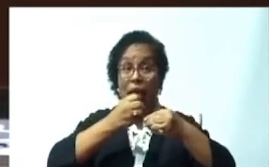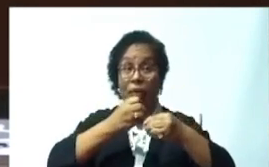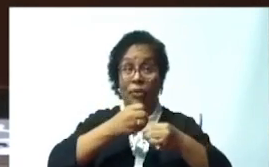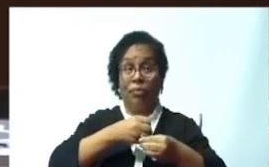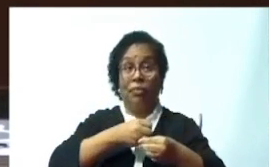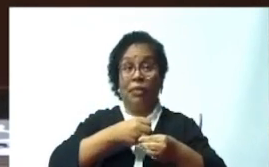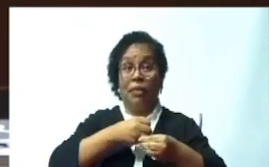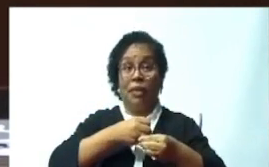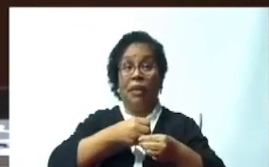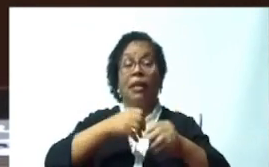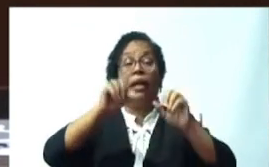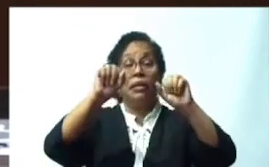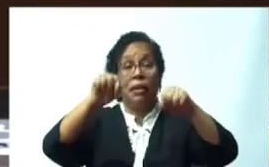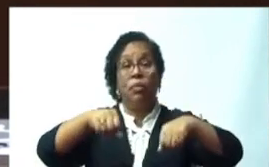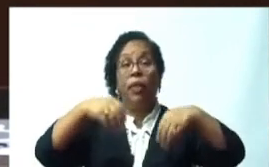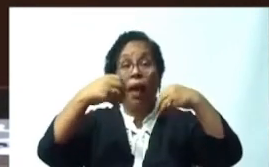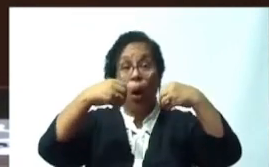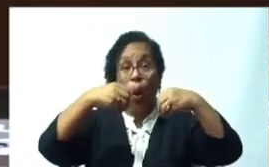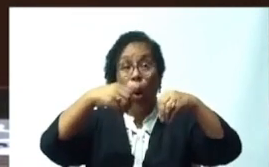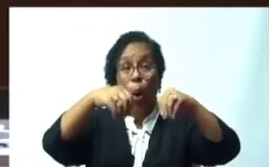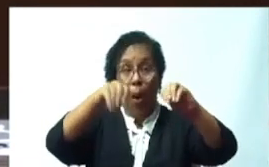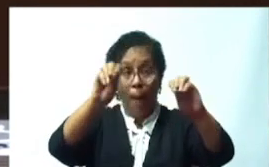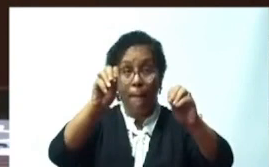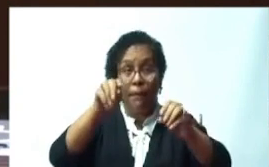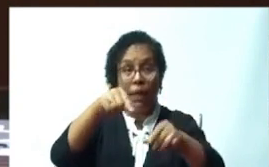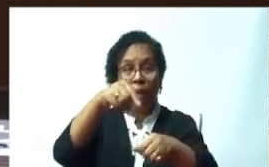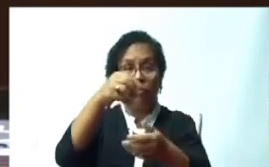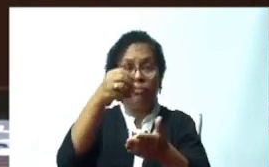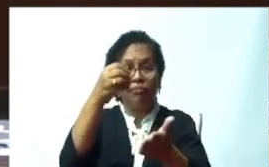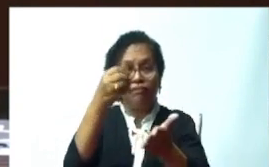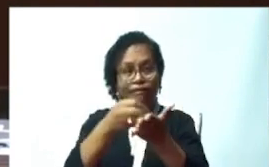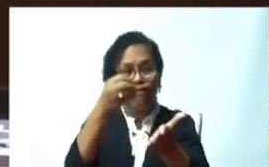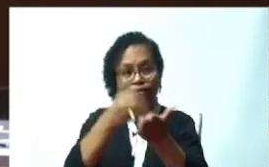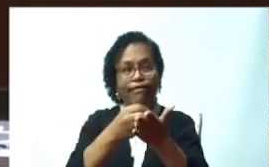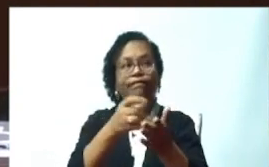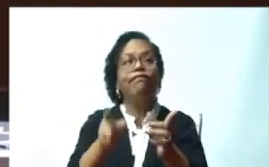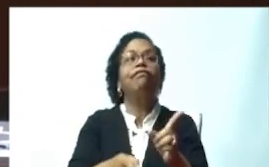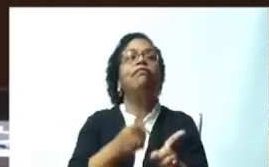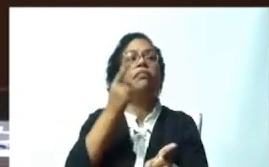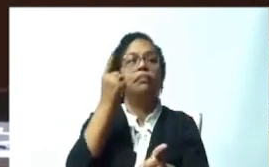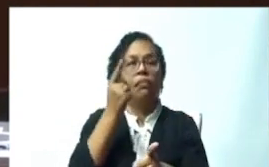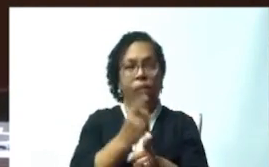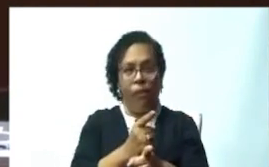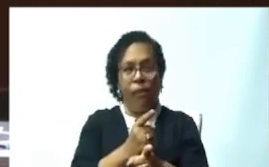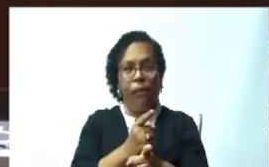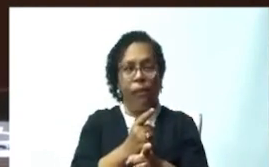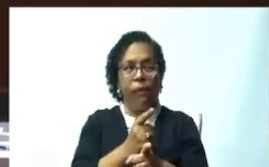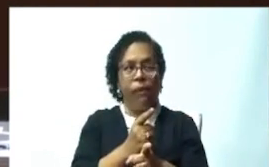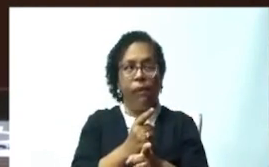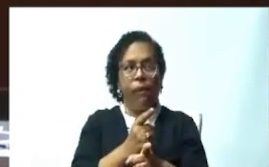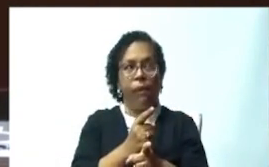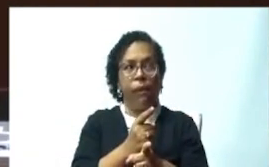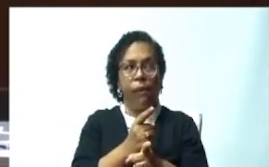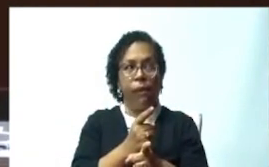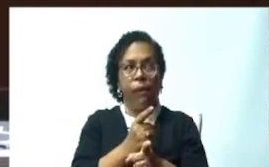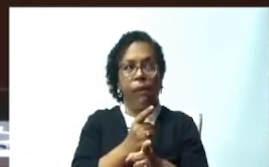precios asequibles al pueblo dominicano. Y que